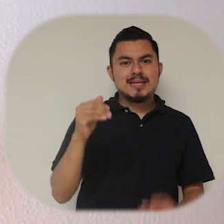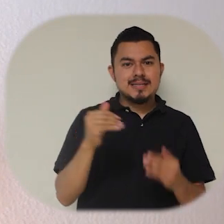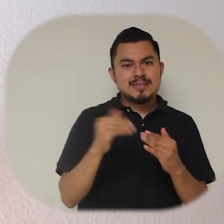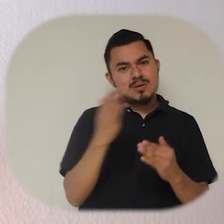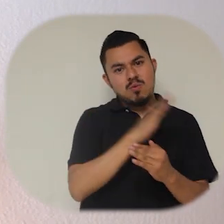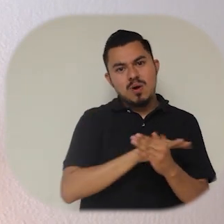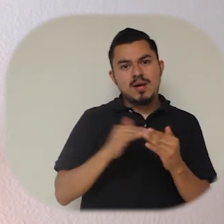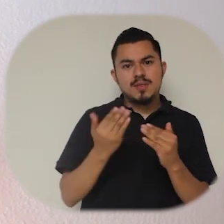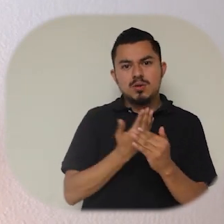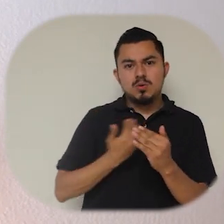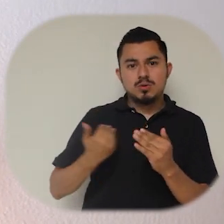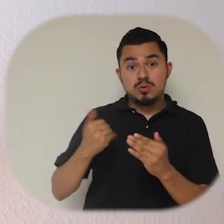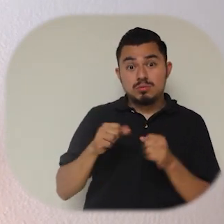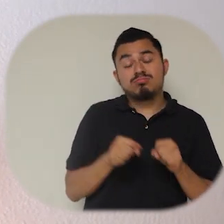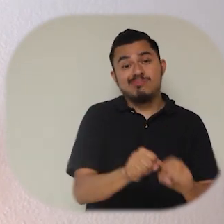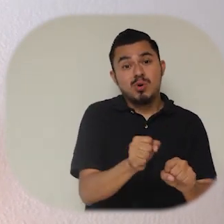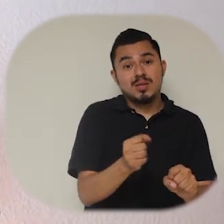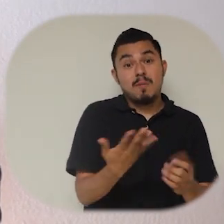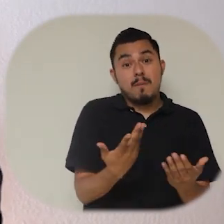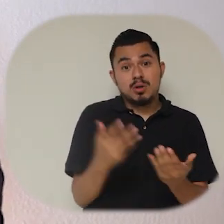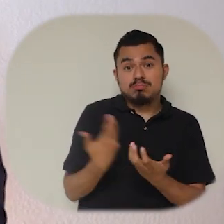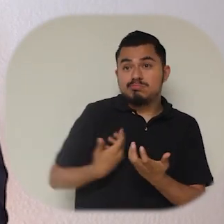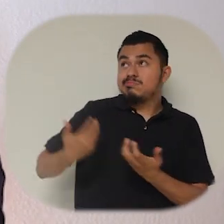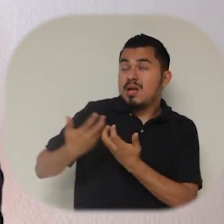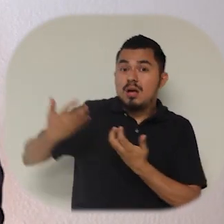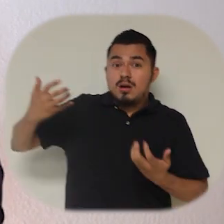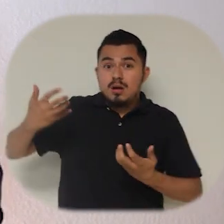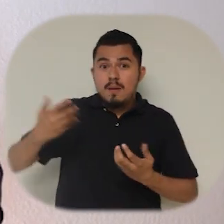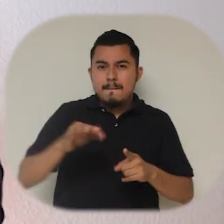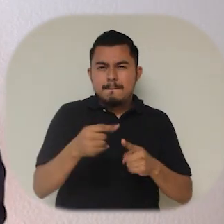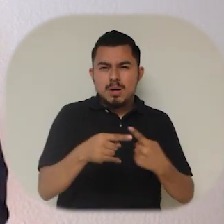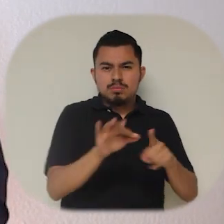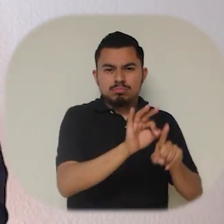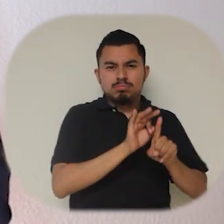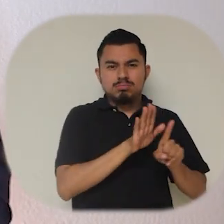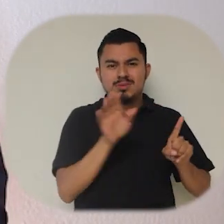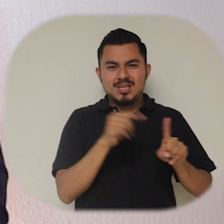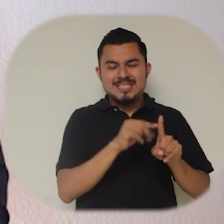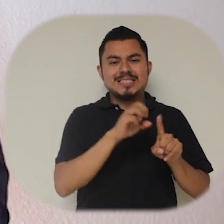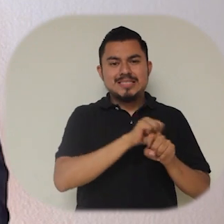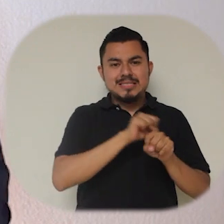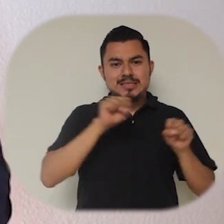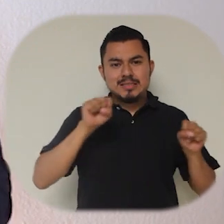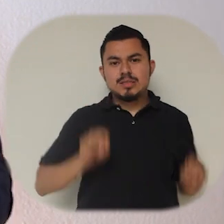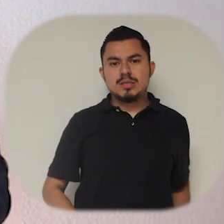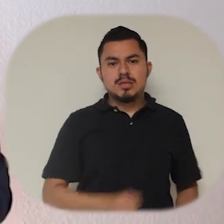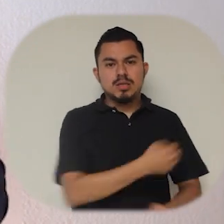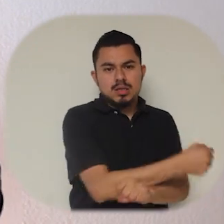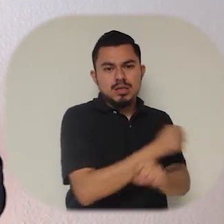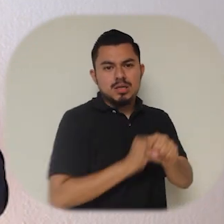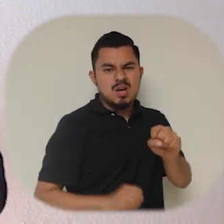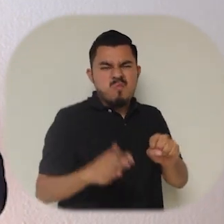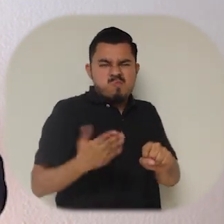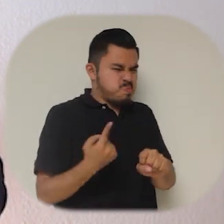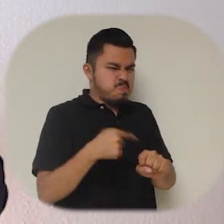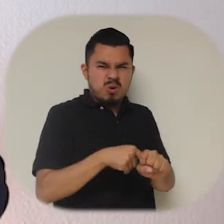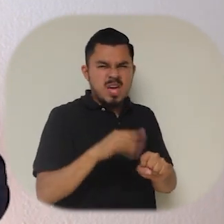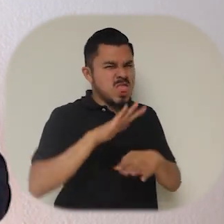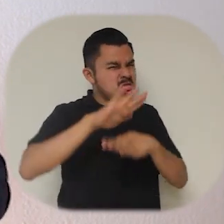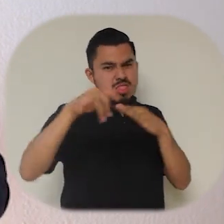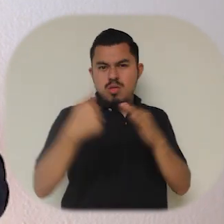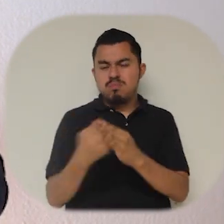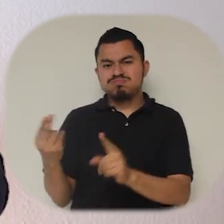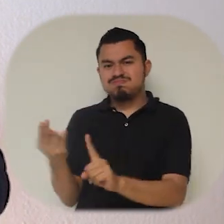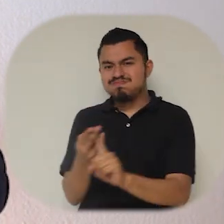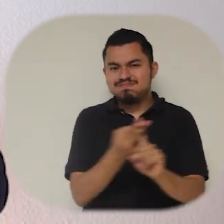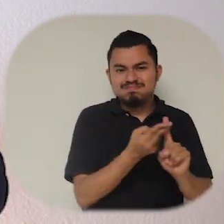estamos muertos por estar separados de Dios. Y también este Mesías es sacerdote, porque este sacerdote resolvería todo nuestro pecado.